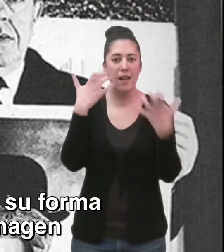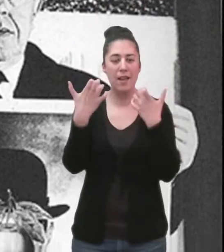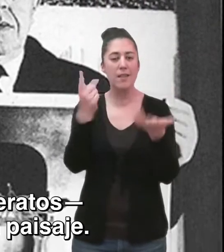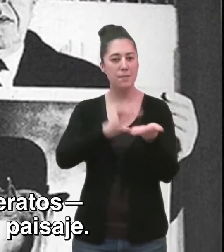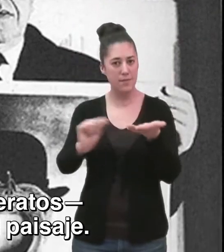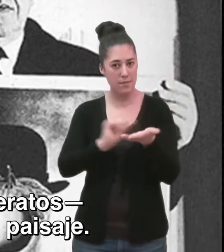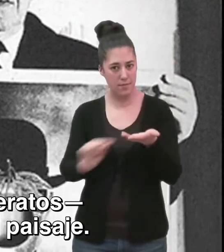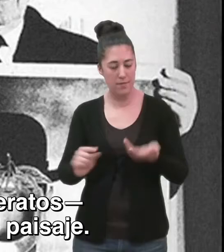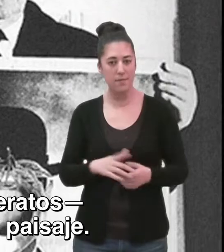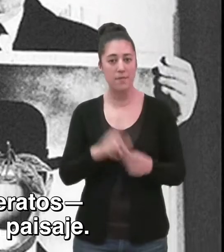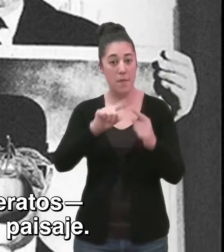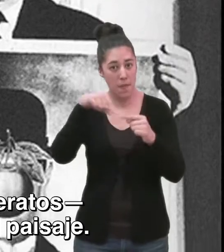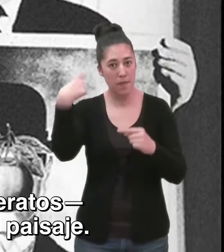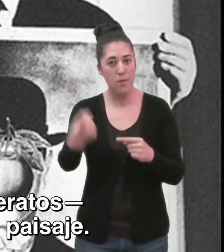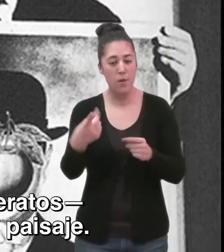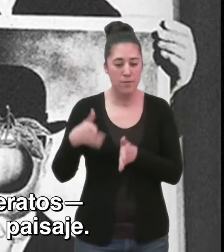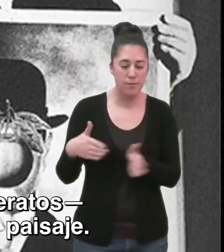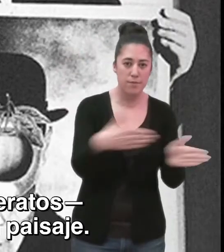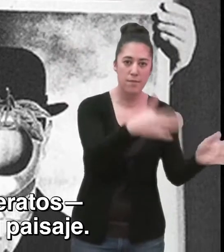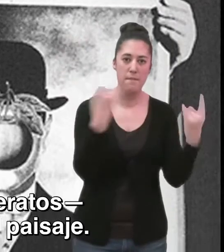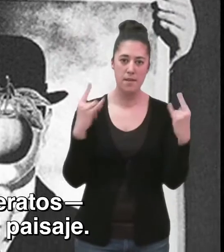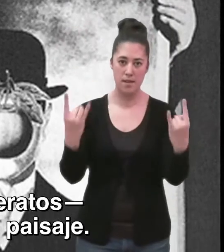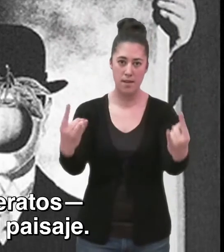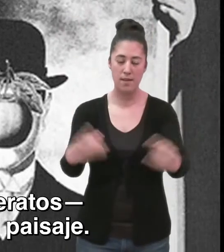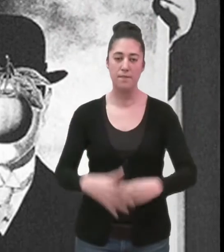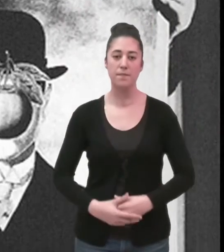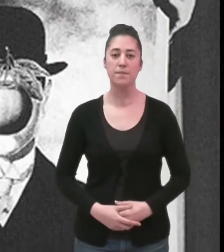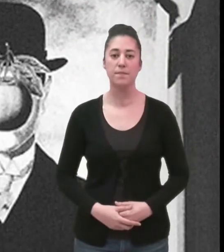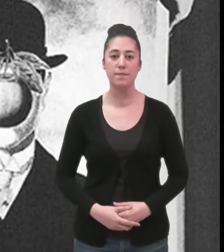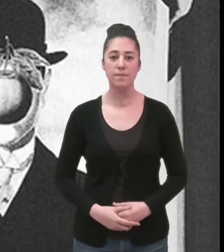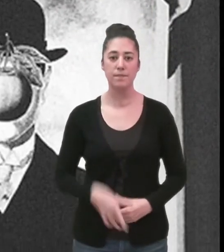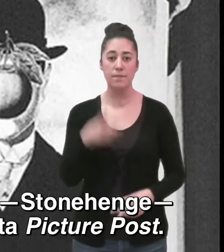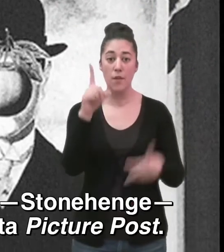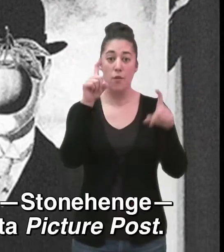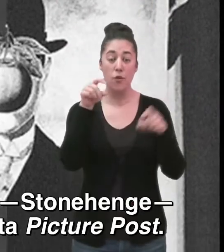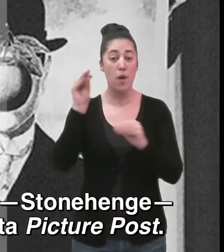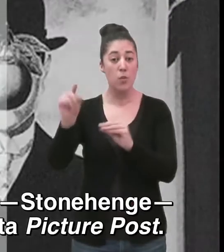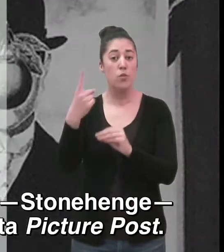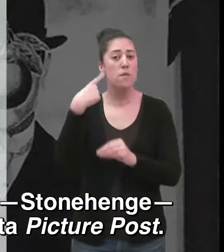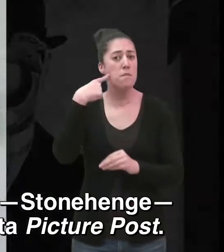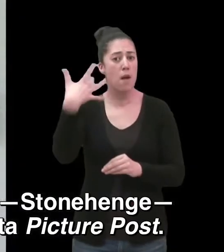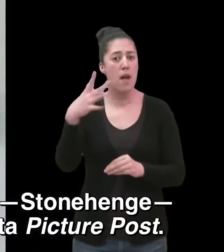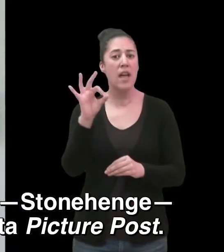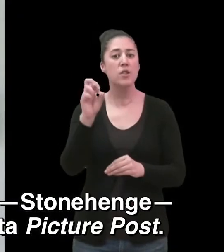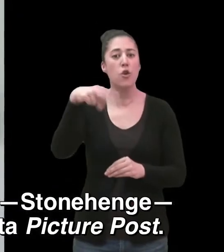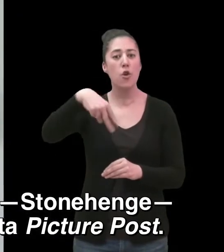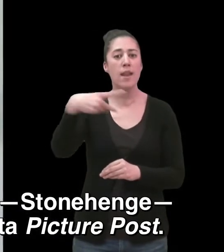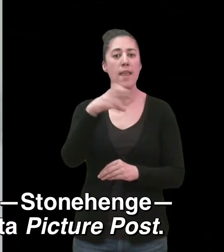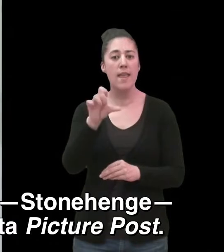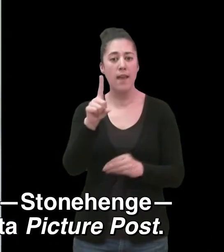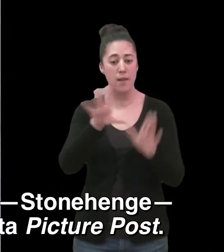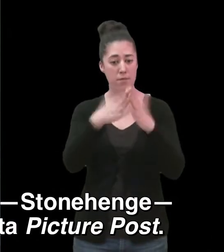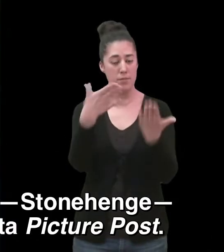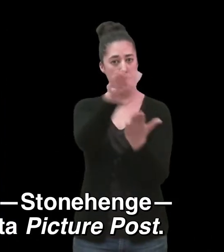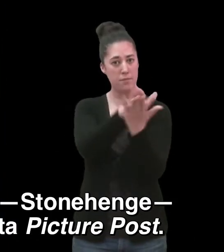la imagen de artistas y literatos, y luego hacia el paisaje. Una de sus fotografías,